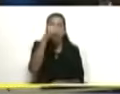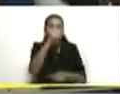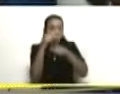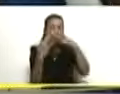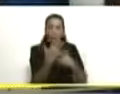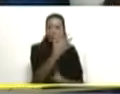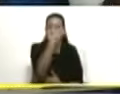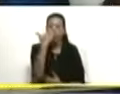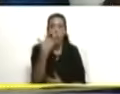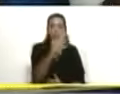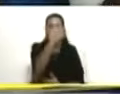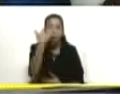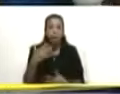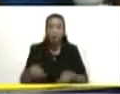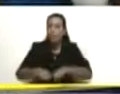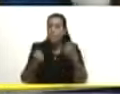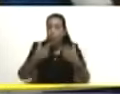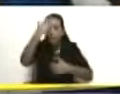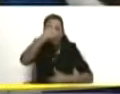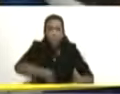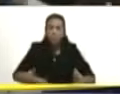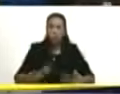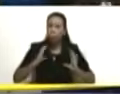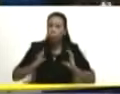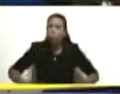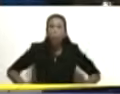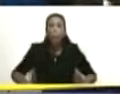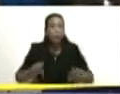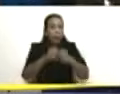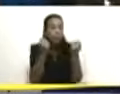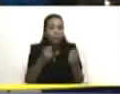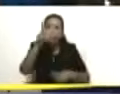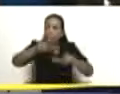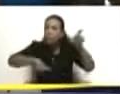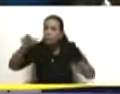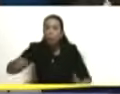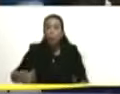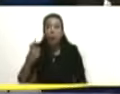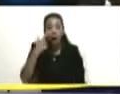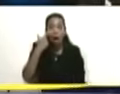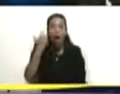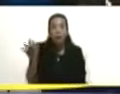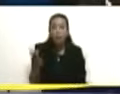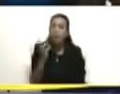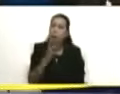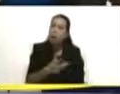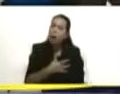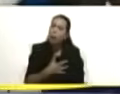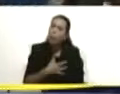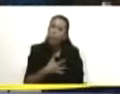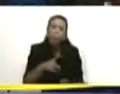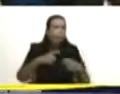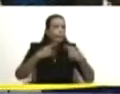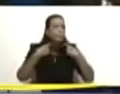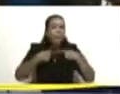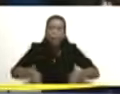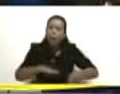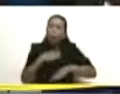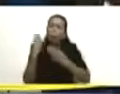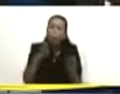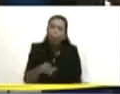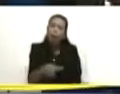drogas y de la destrucción física y de la vida, porque hay que ver el dolor de perder un